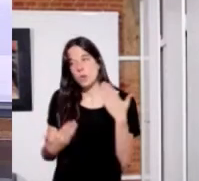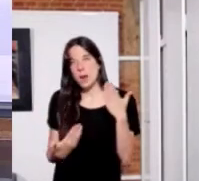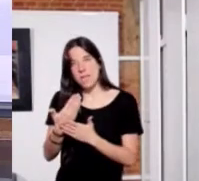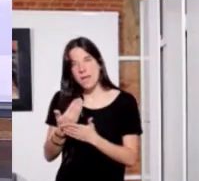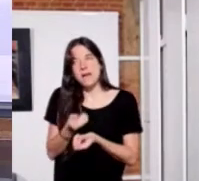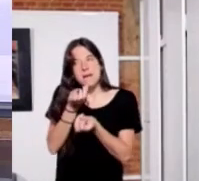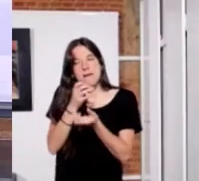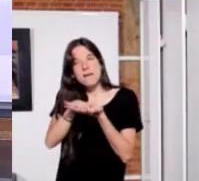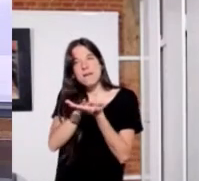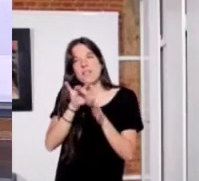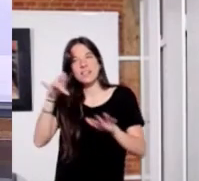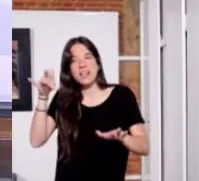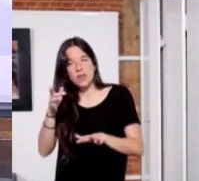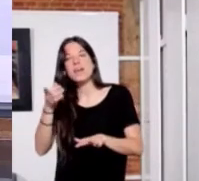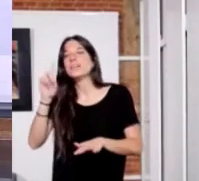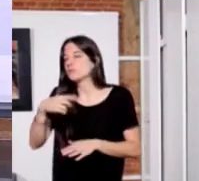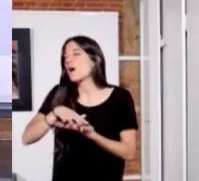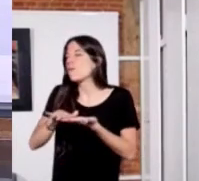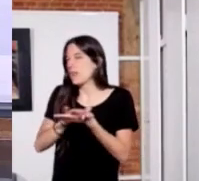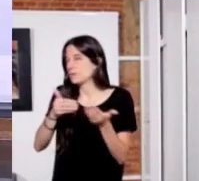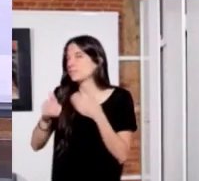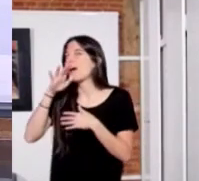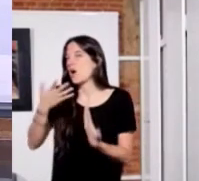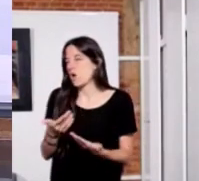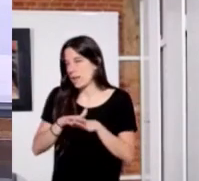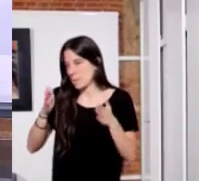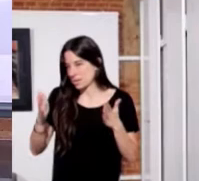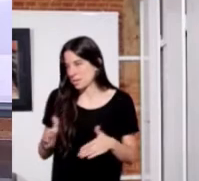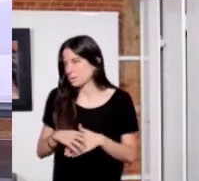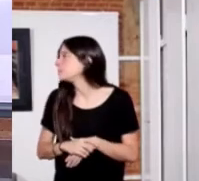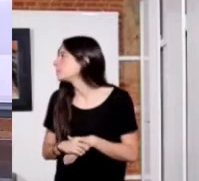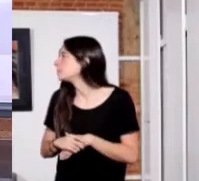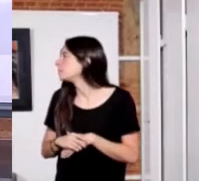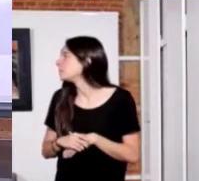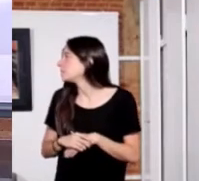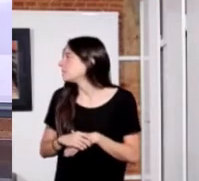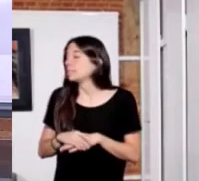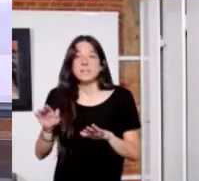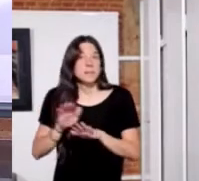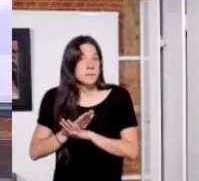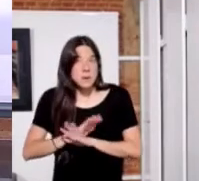que de eso también vamos a hablar en este contexto, ¿no? Bueno, pues sin más,